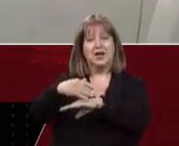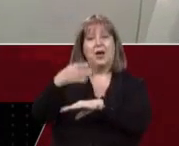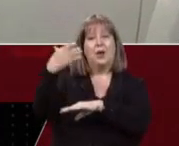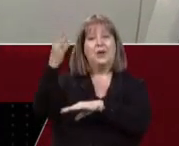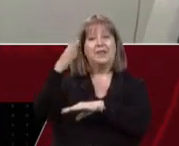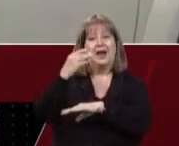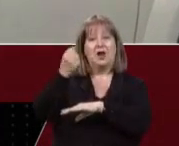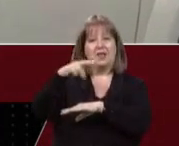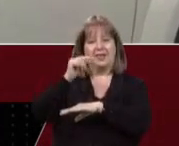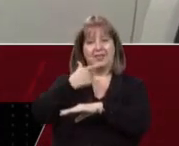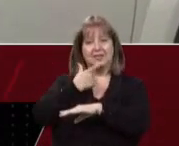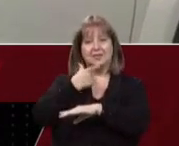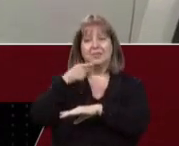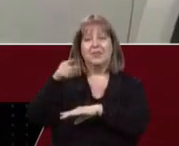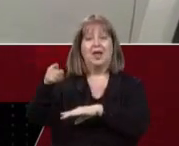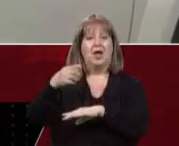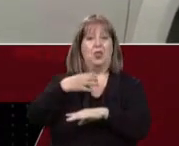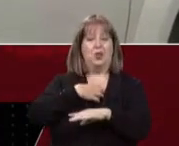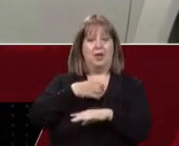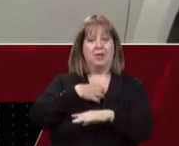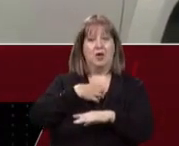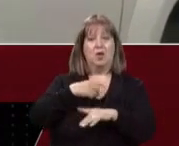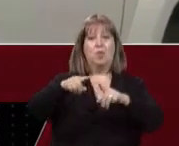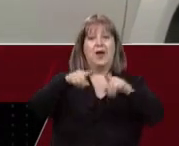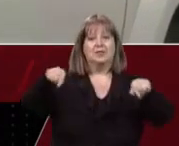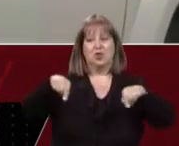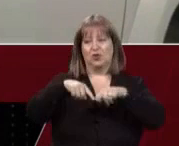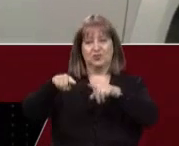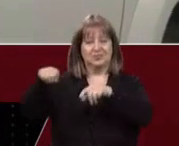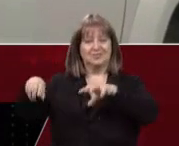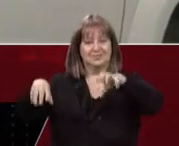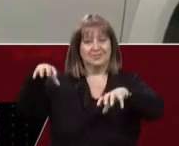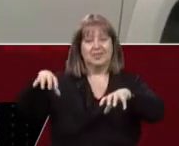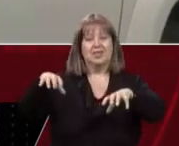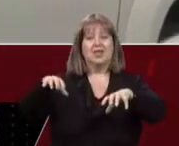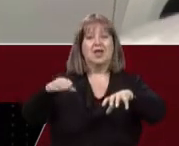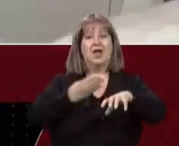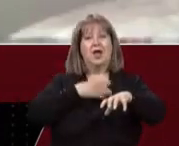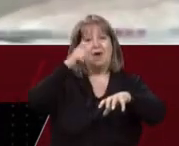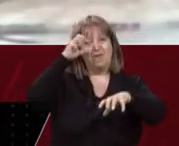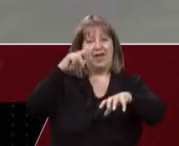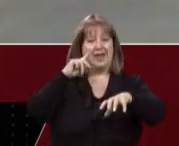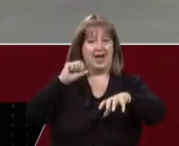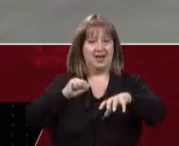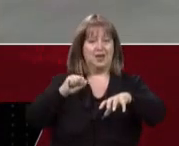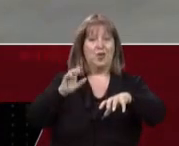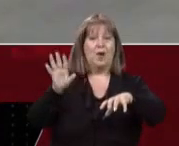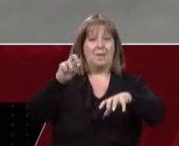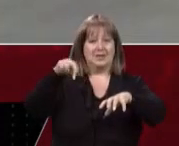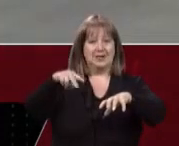y era el dueño de dos puestos en la feria de guaymallén Aparentemente había estado festejando un cumpleaños